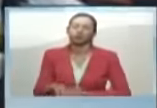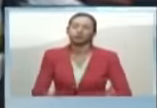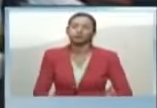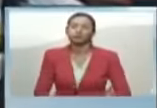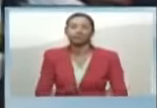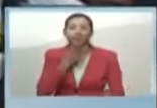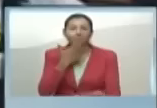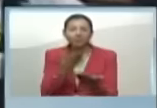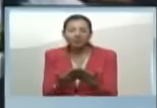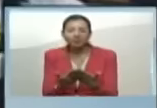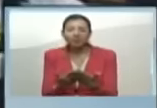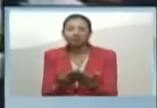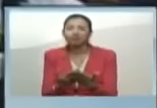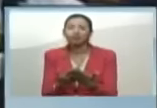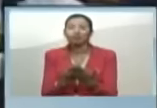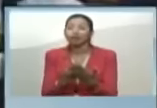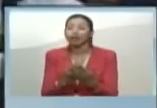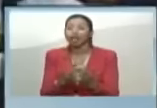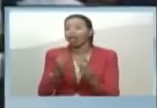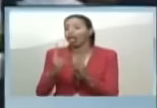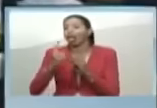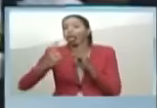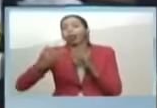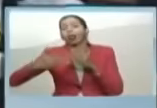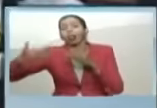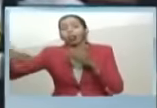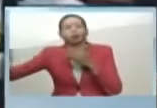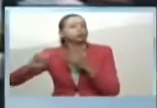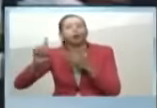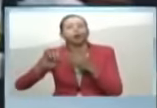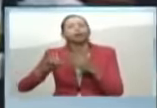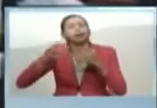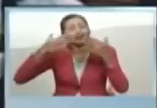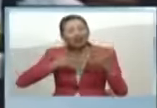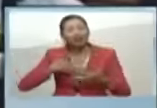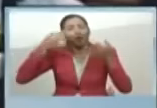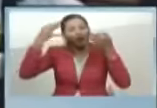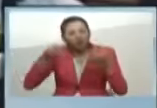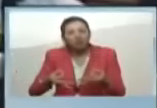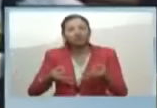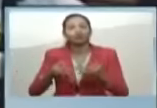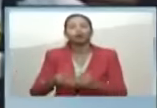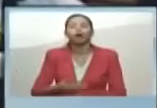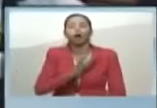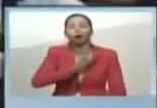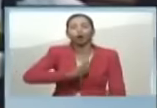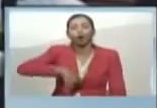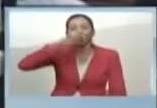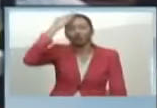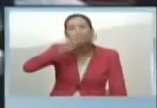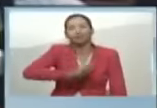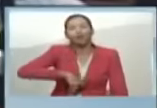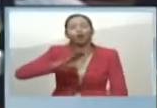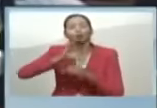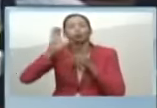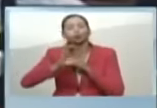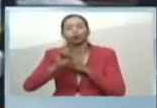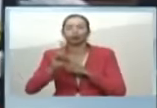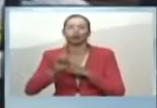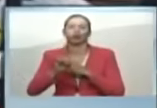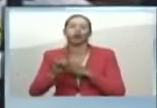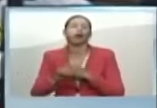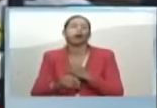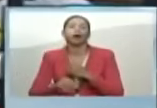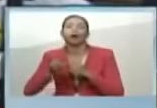sin intermediación, ser realmente un Consejo Presidencial de Cultura, no un Consejo Presidencial